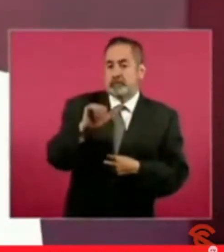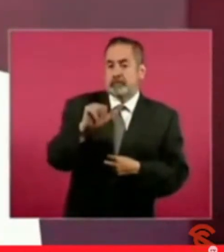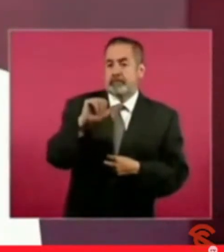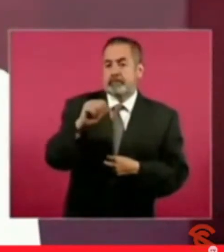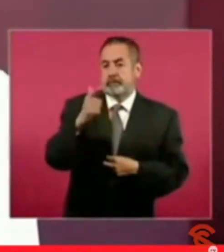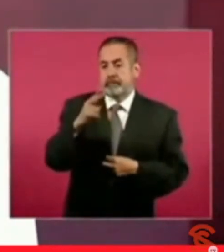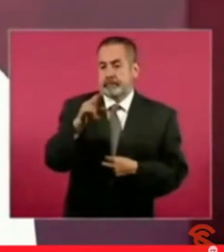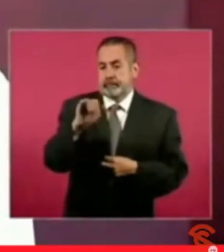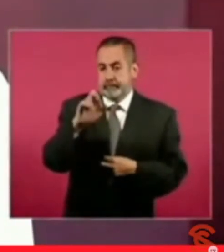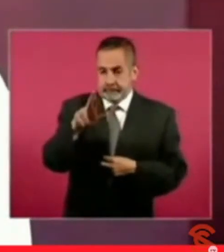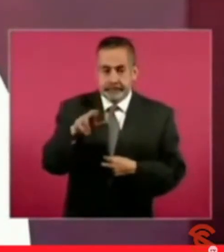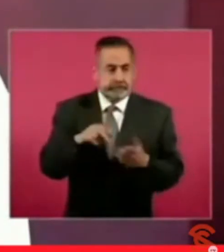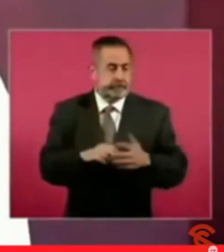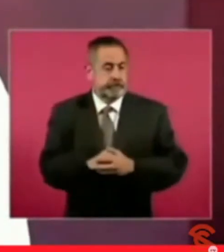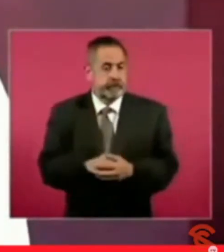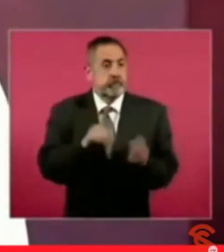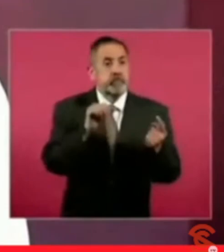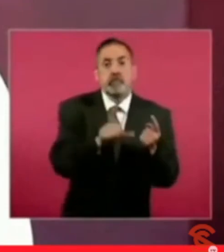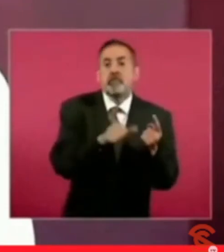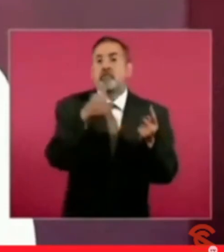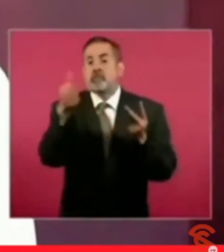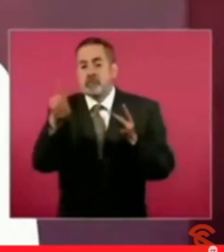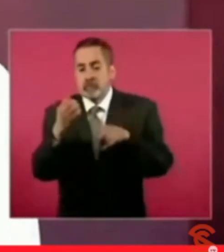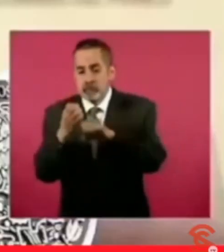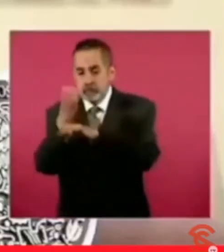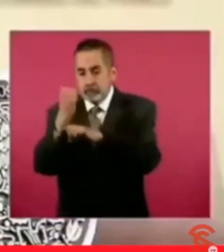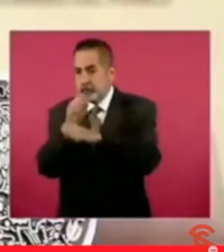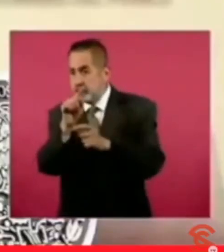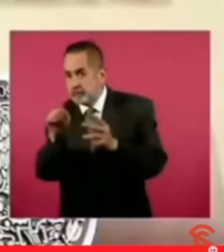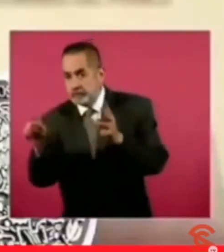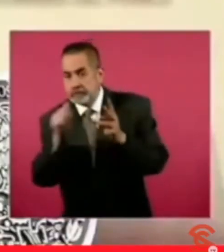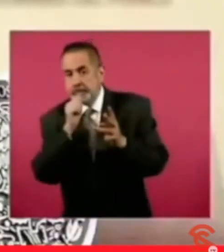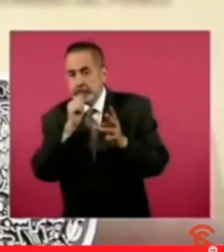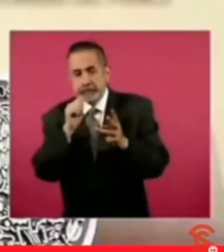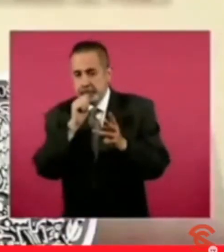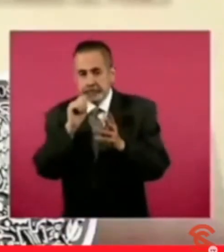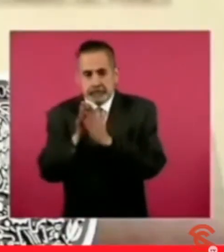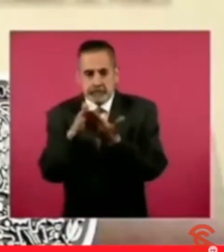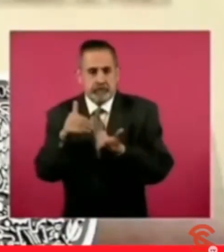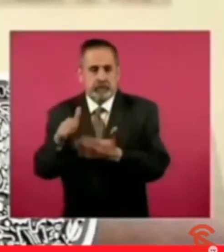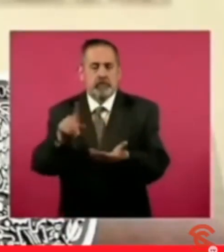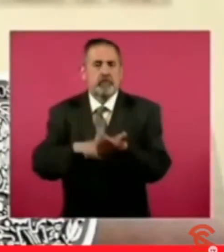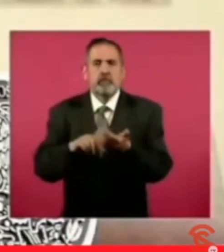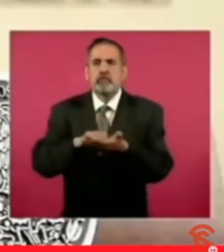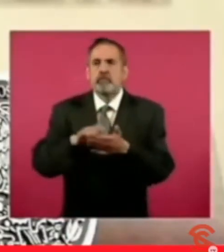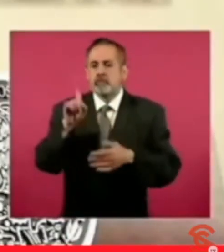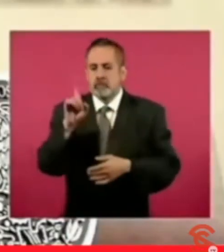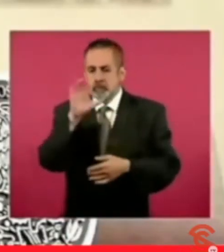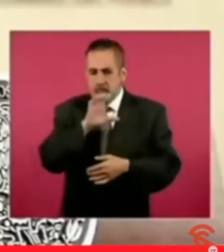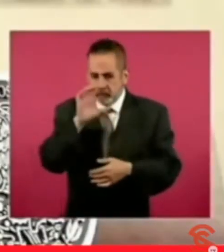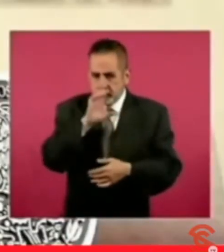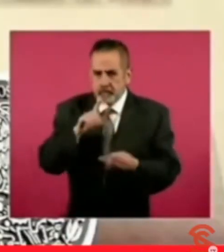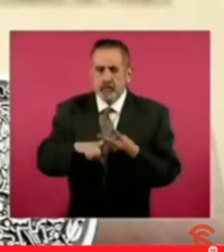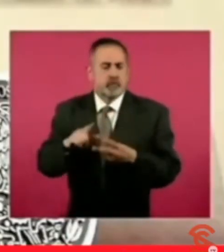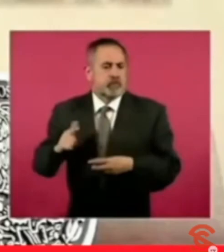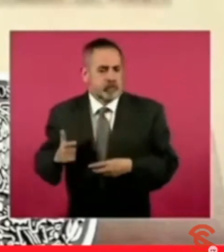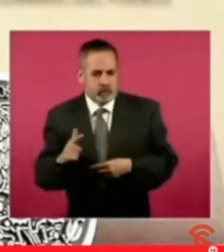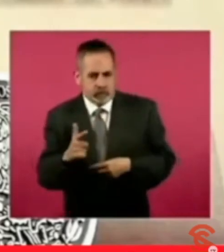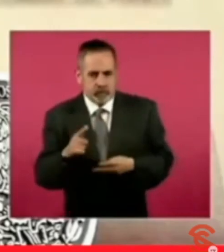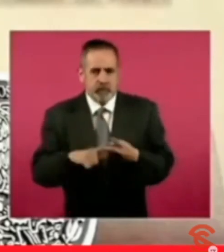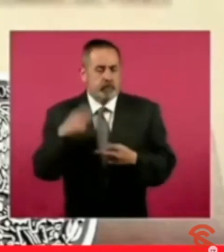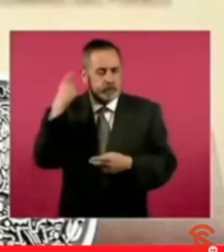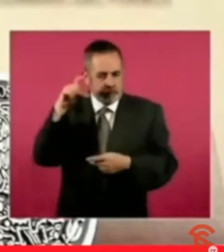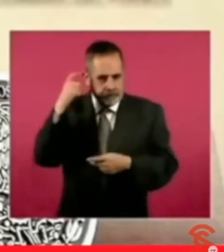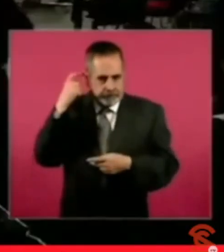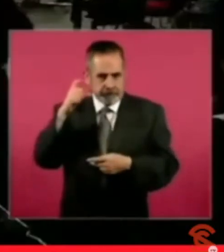otros estados en donde aún no se han repartido, como es Aguascalientes, Guanajuato,